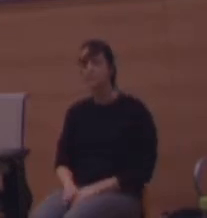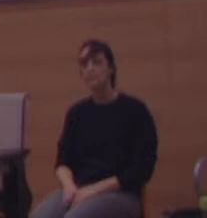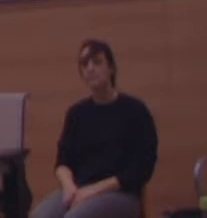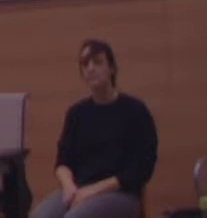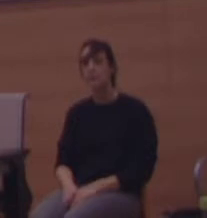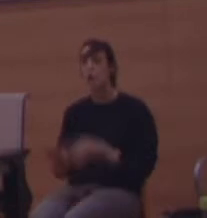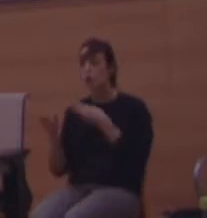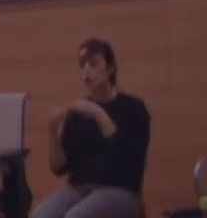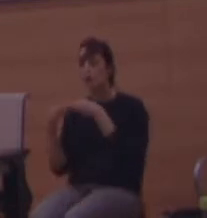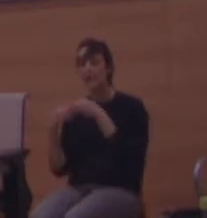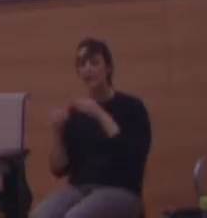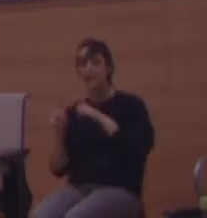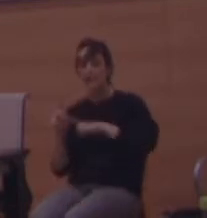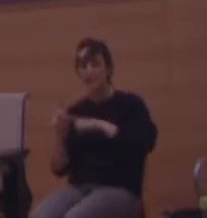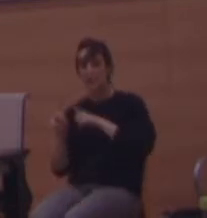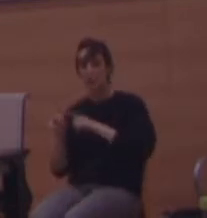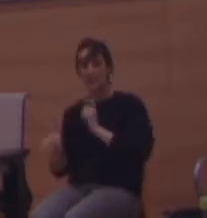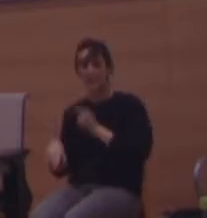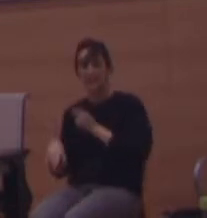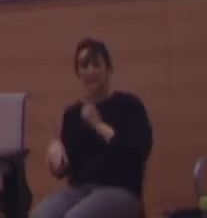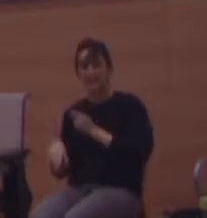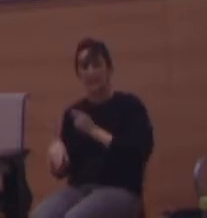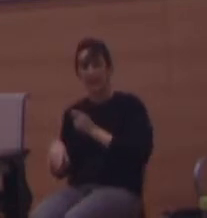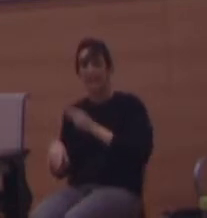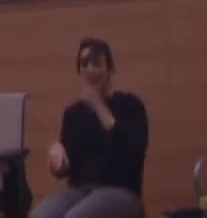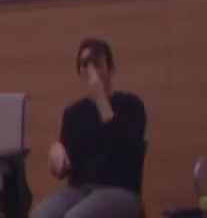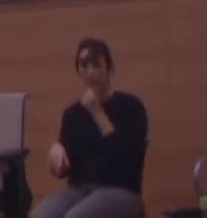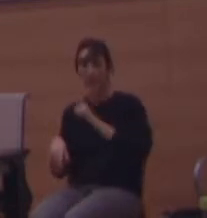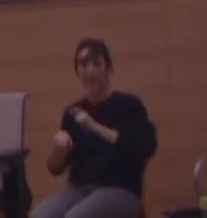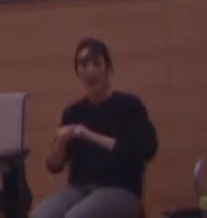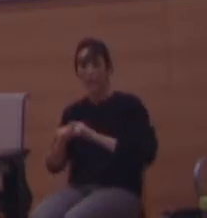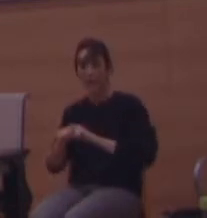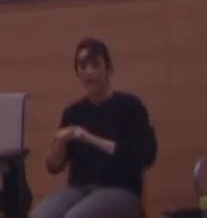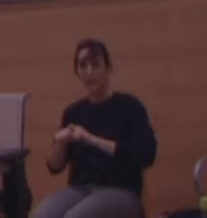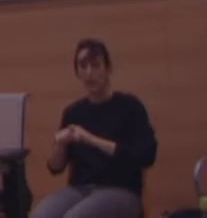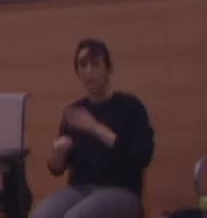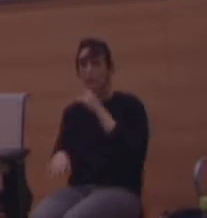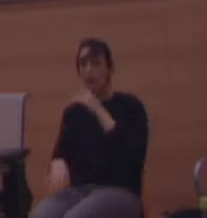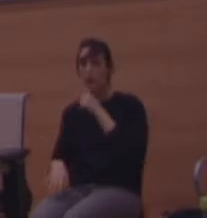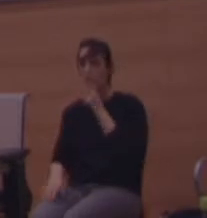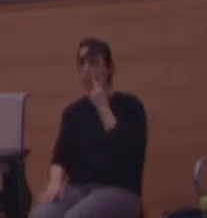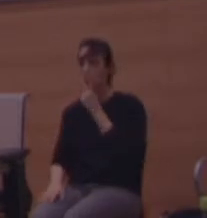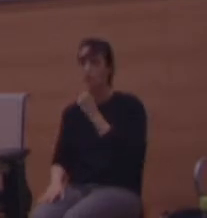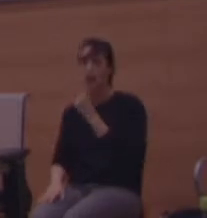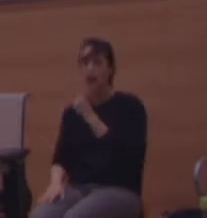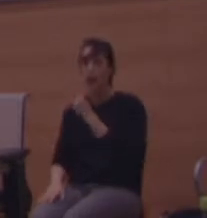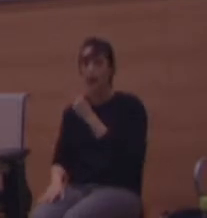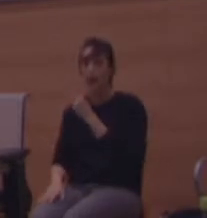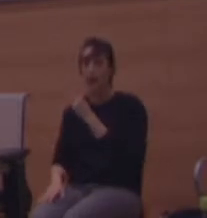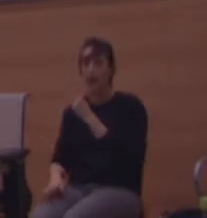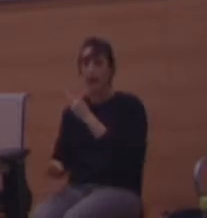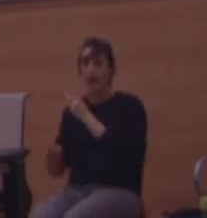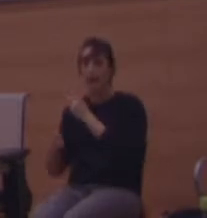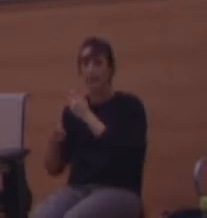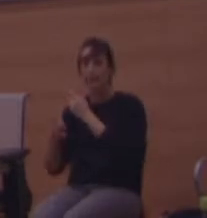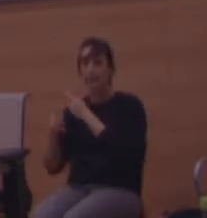Los materiales que se utilizan, sobre todo para el pie de riesgo, pie diabético, vamos a estructurarlos